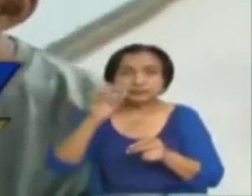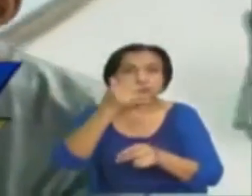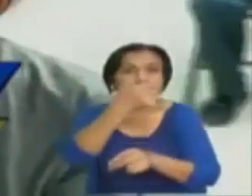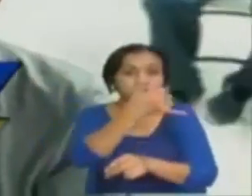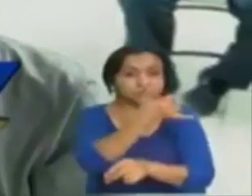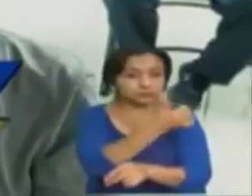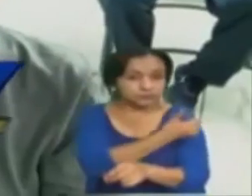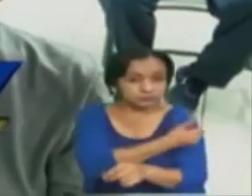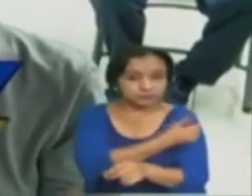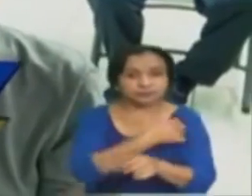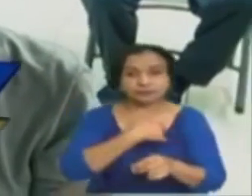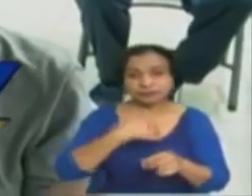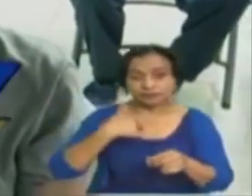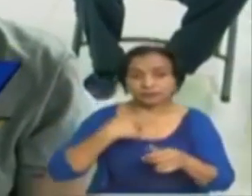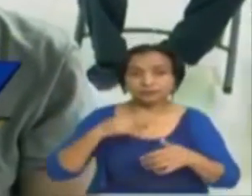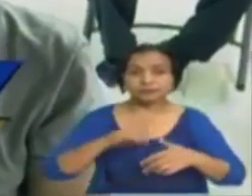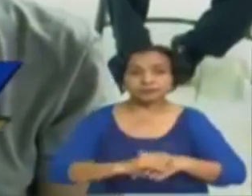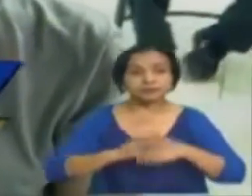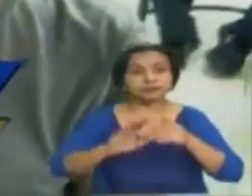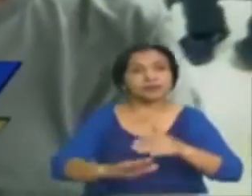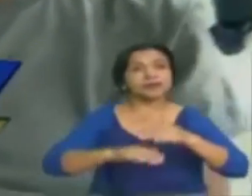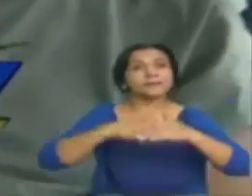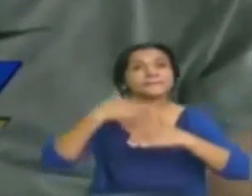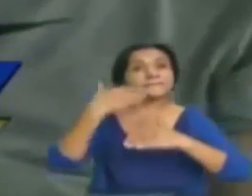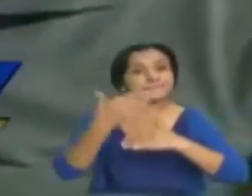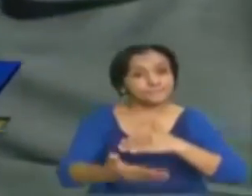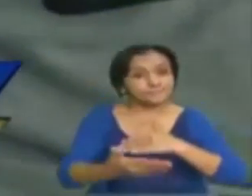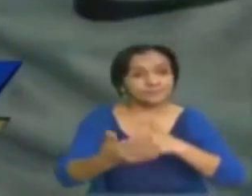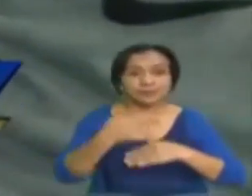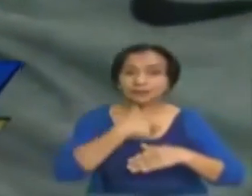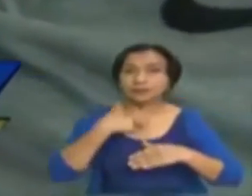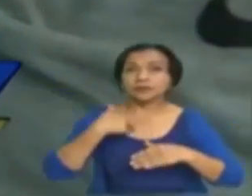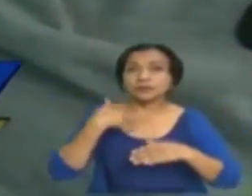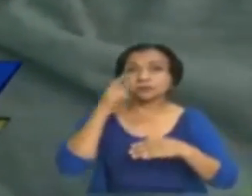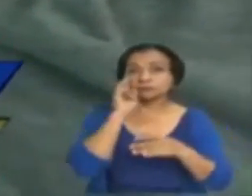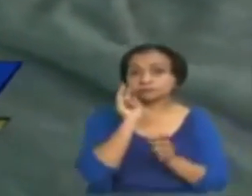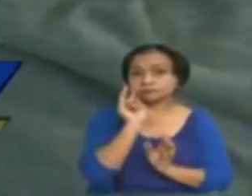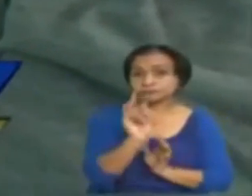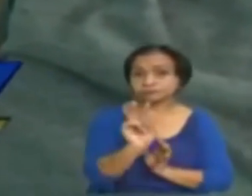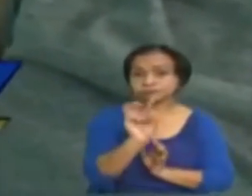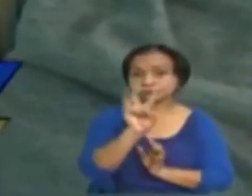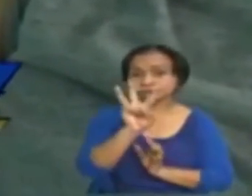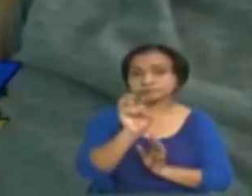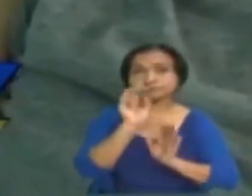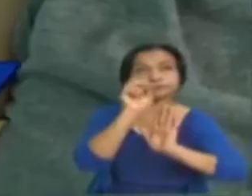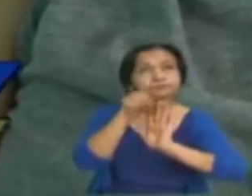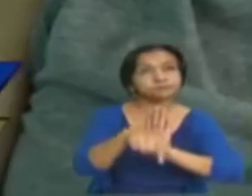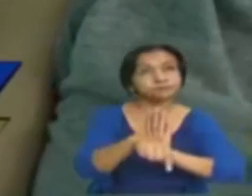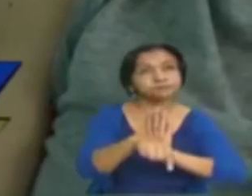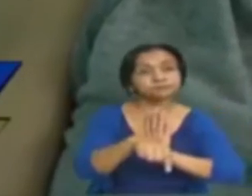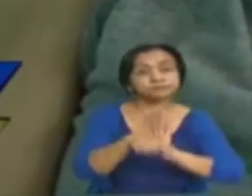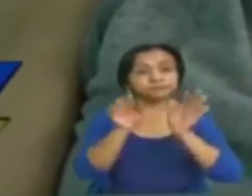de la mañana. Este en Santo Domingo es a la 1 de la tarde, Chontales, San Pedro del Óvago, Centro de Salud Jaime